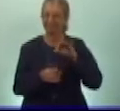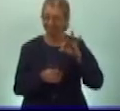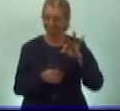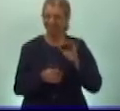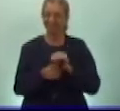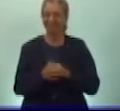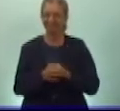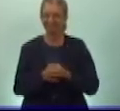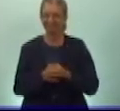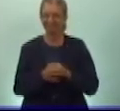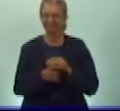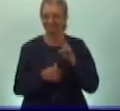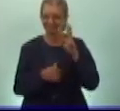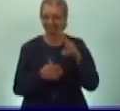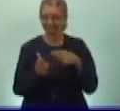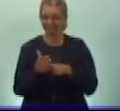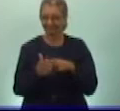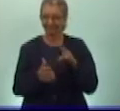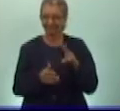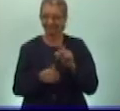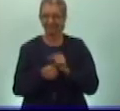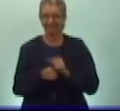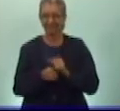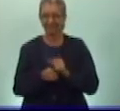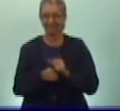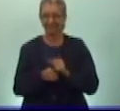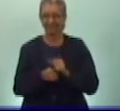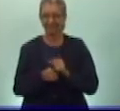18. 3 por 2,